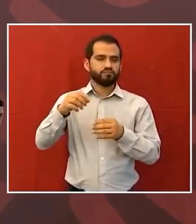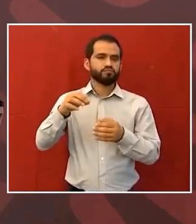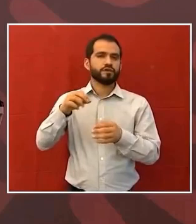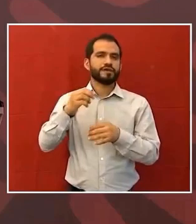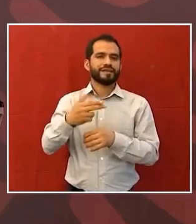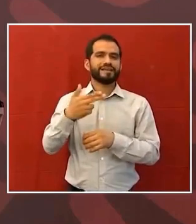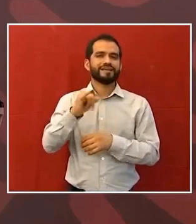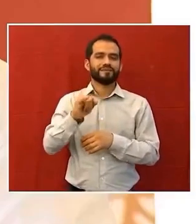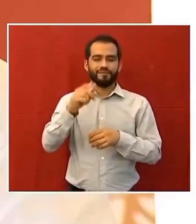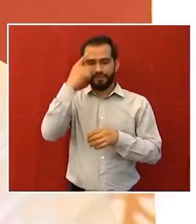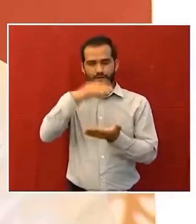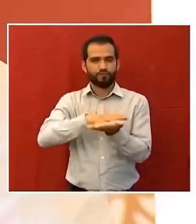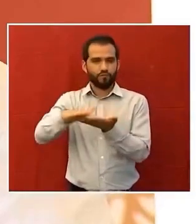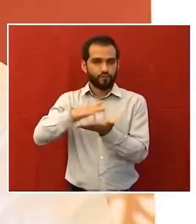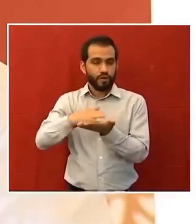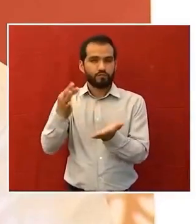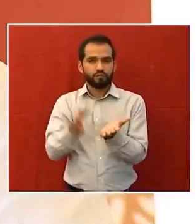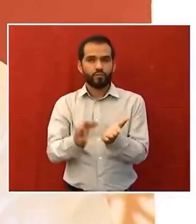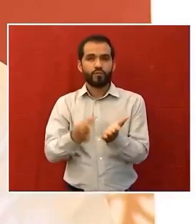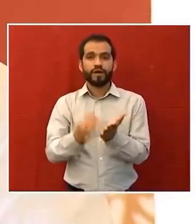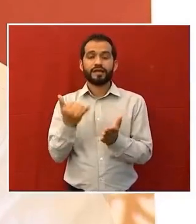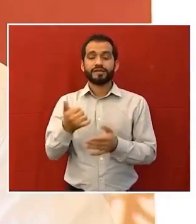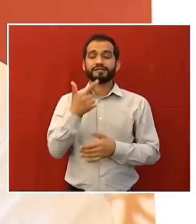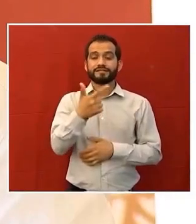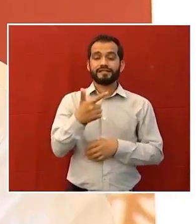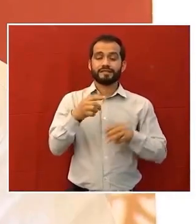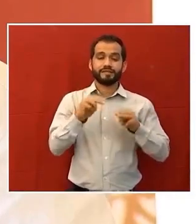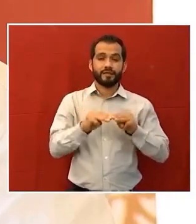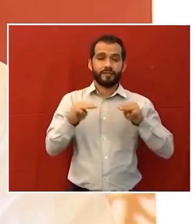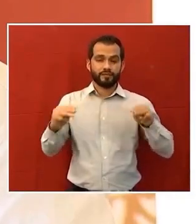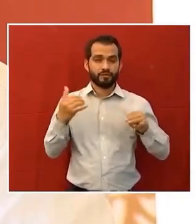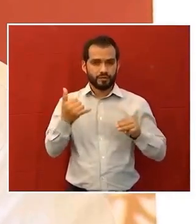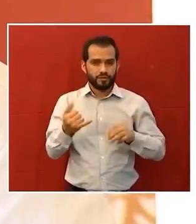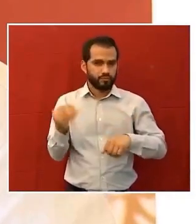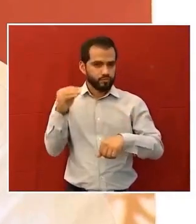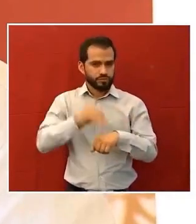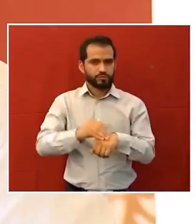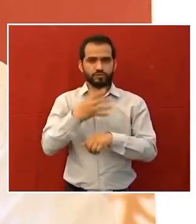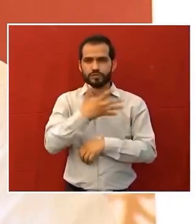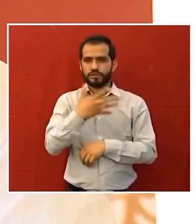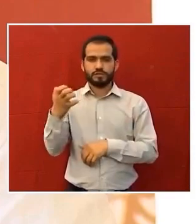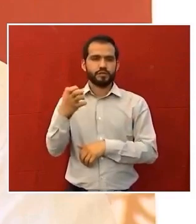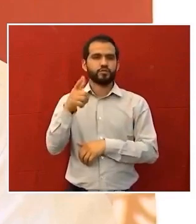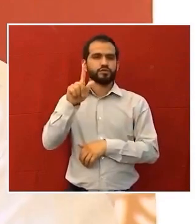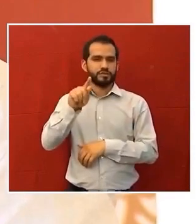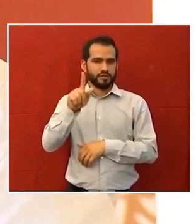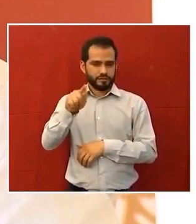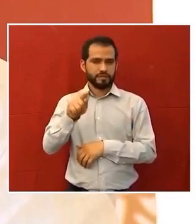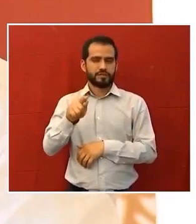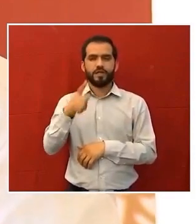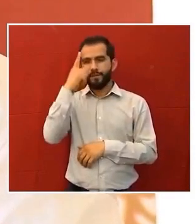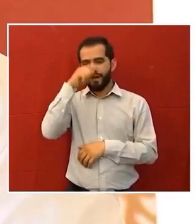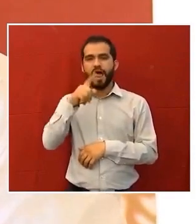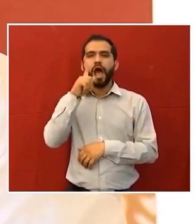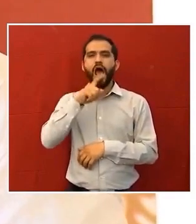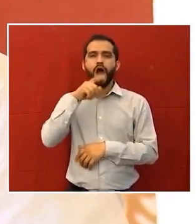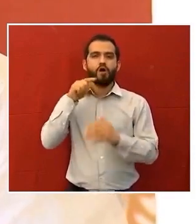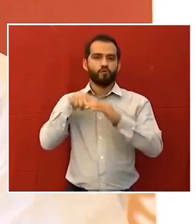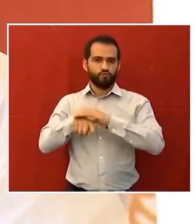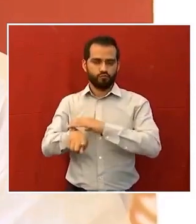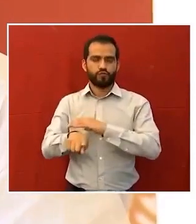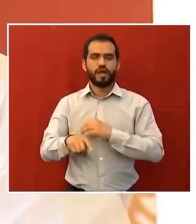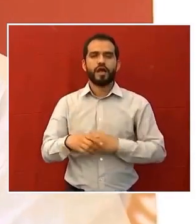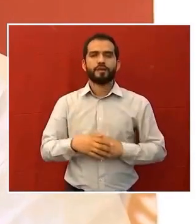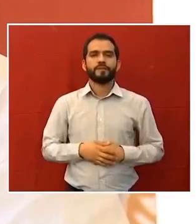en su longitud, con un ancho de corona de 7 metros e instalamos más de 570 obras de drenaje. Las obras